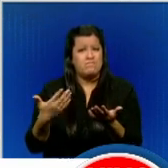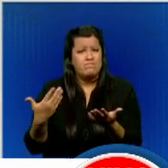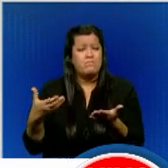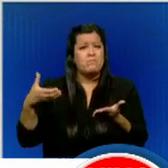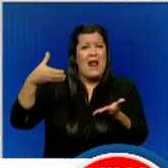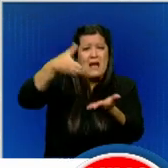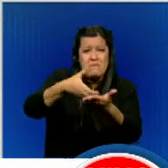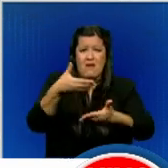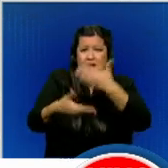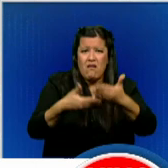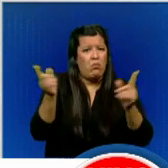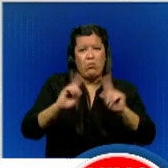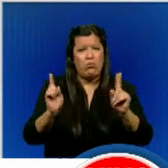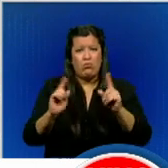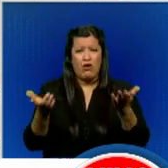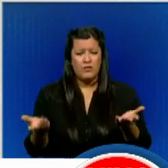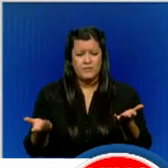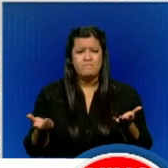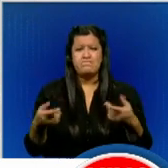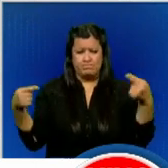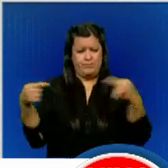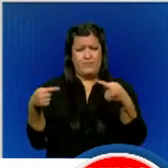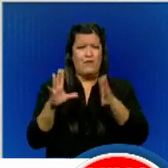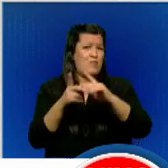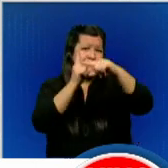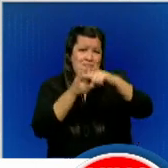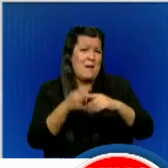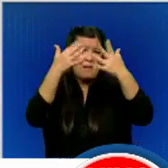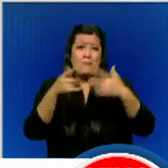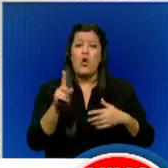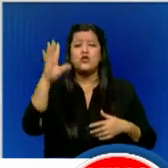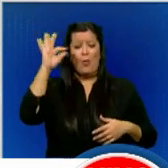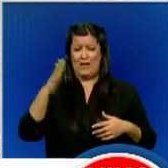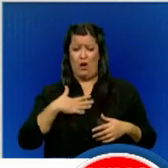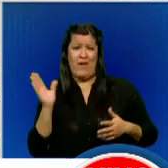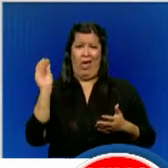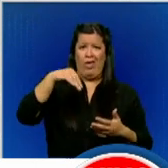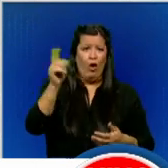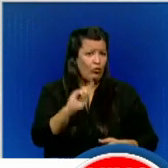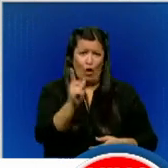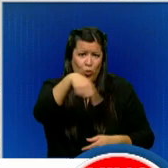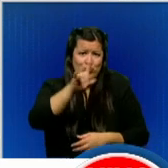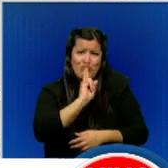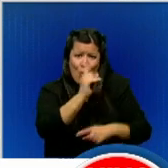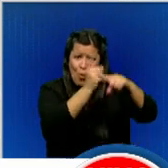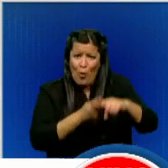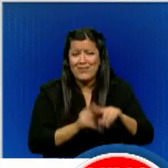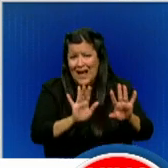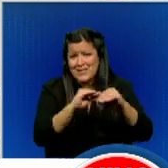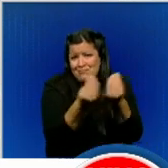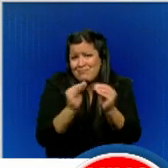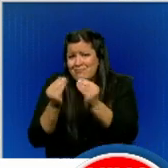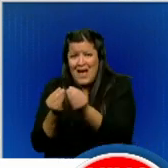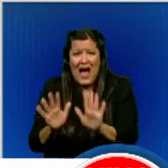más incentivos a girar dividendo entonces esto matemáticas no es opinión esto es hagan la cuenta le va a dar eso